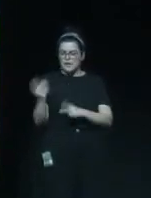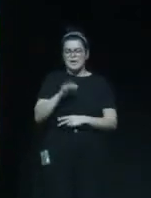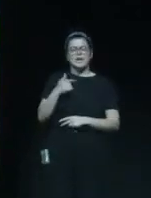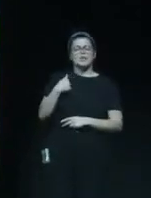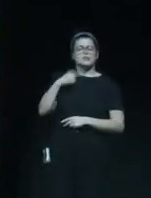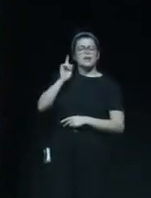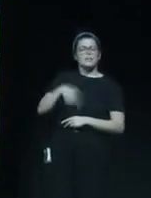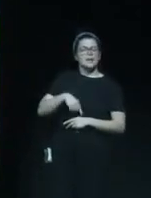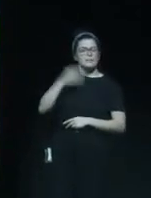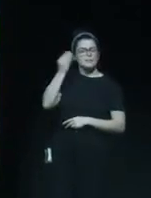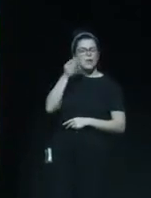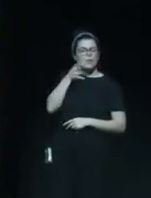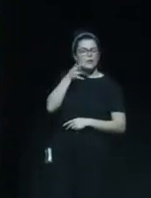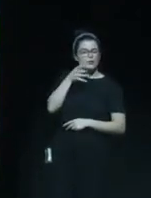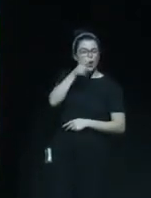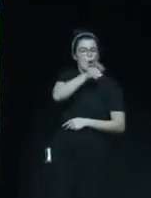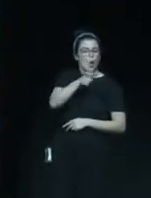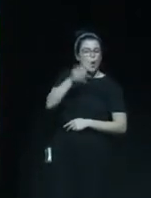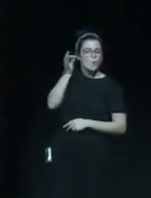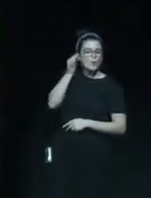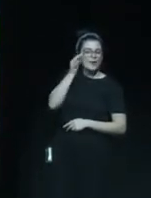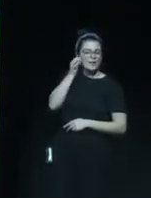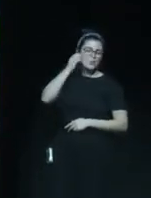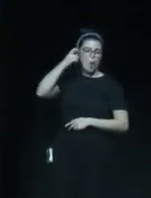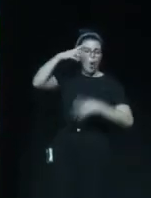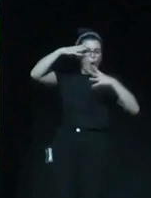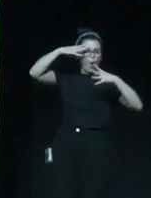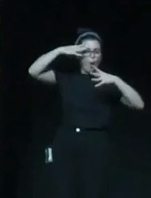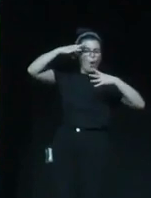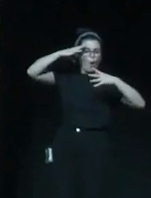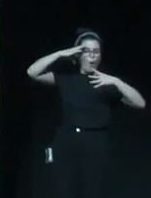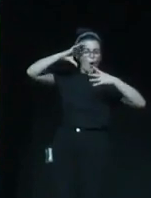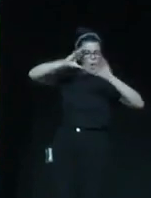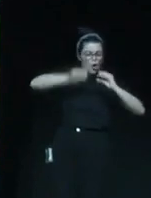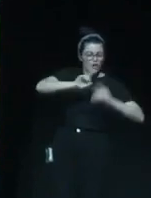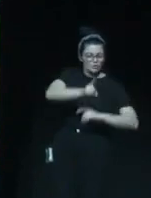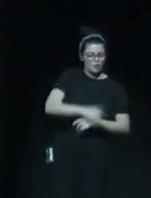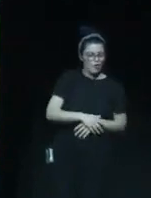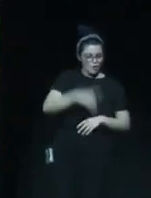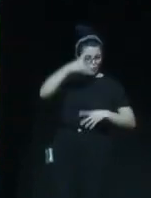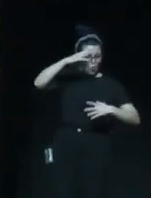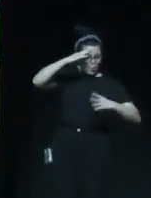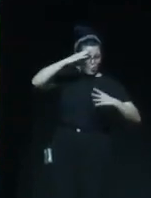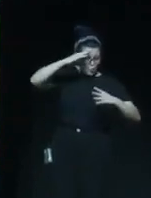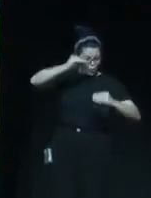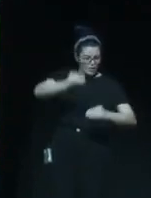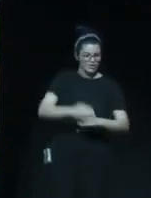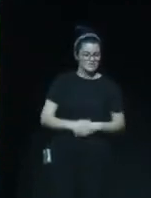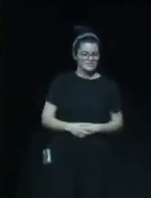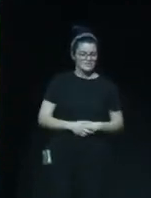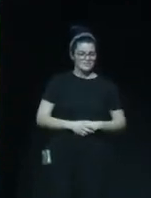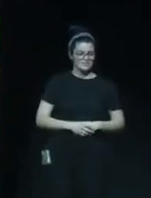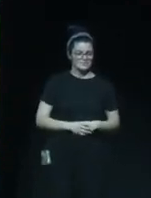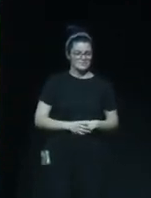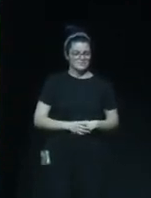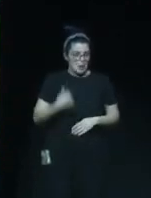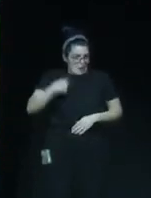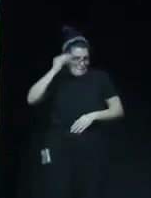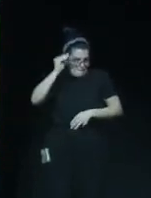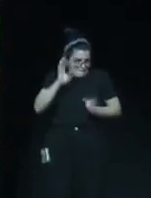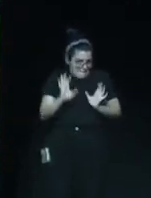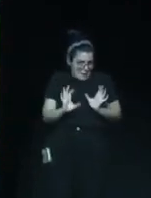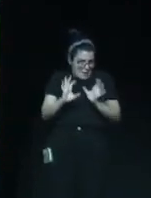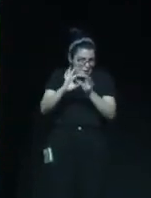mujeres cuerdas. No sé, yo a este no sé por qué lo puso, pero yo pienso que puede tener ese